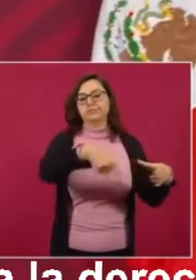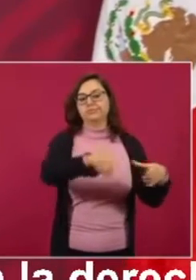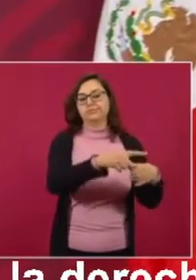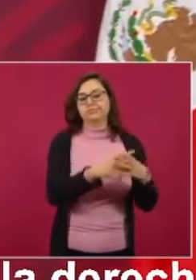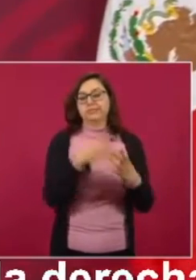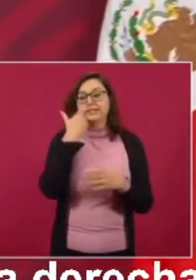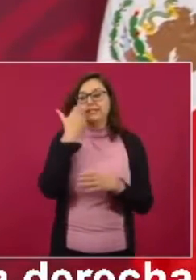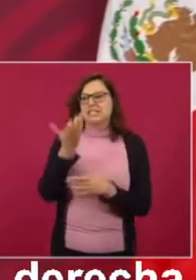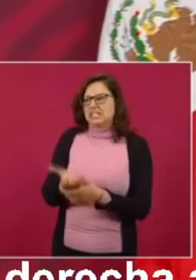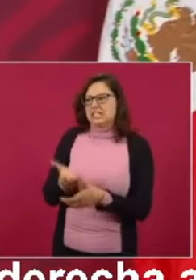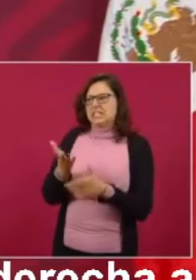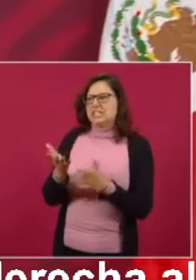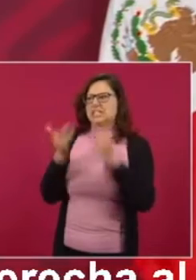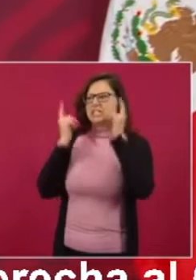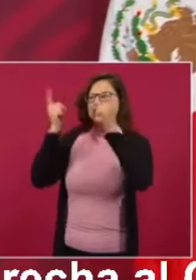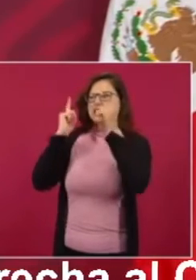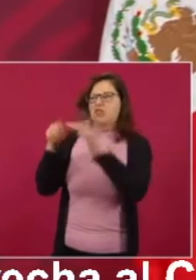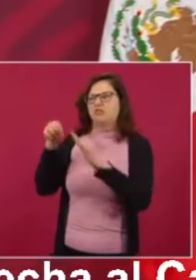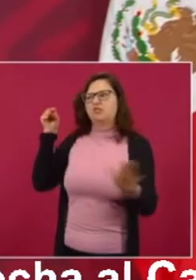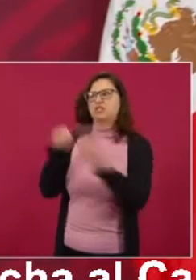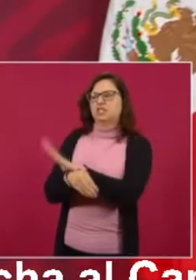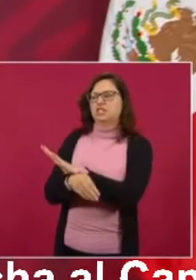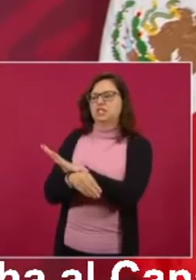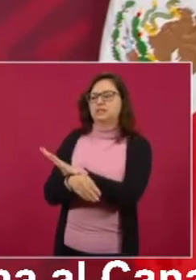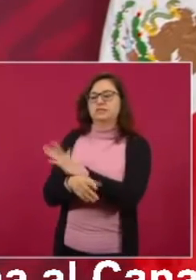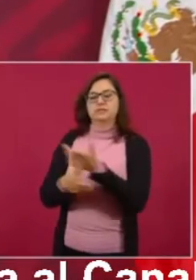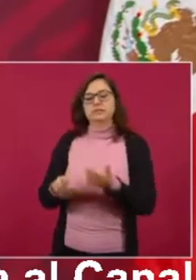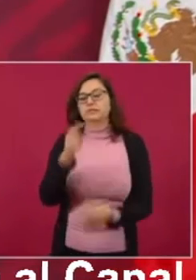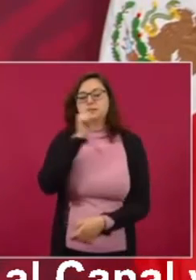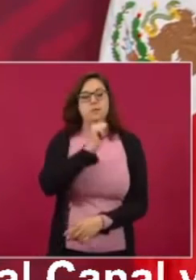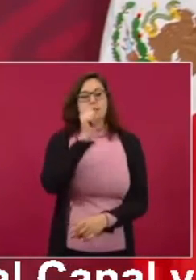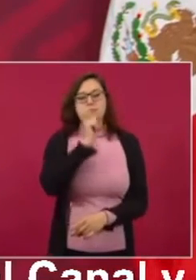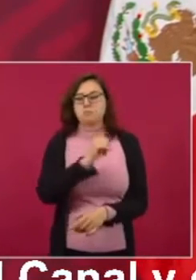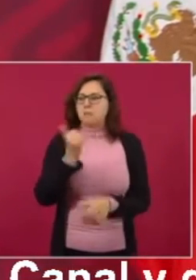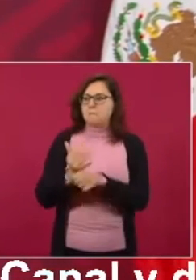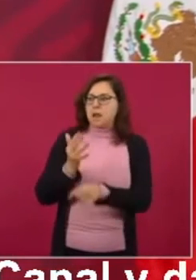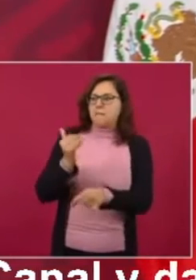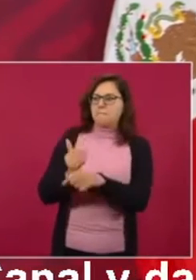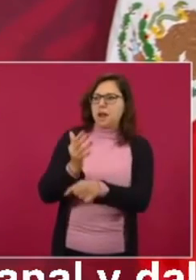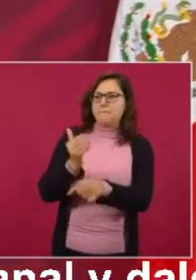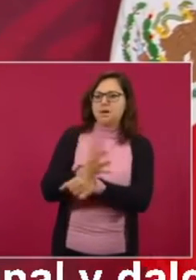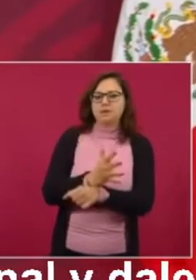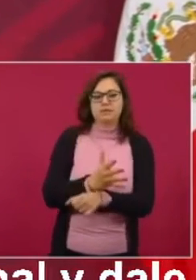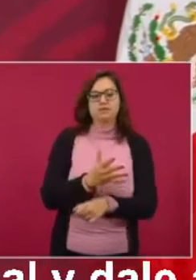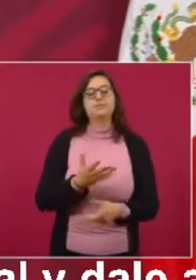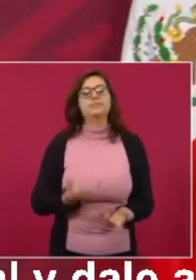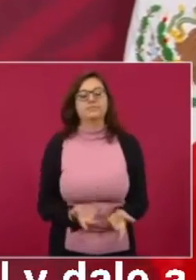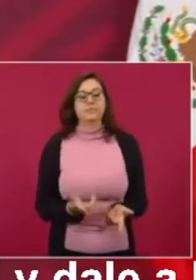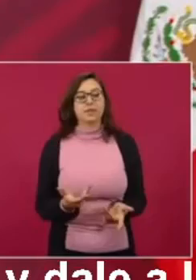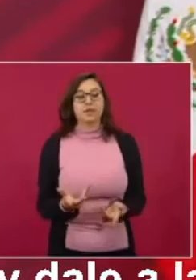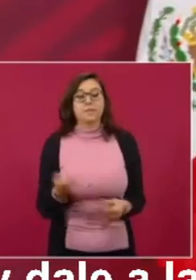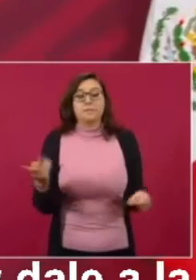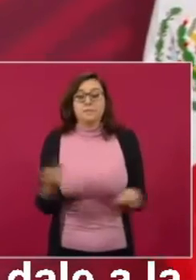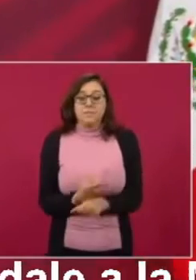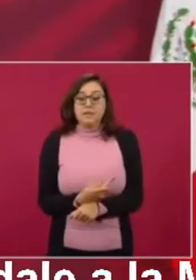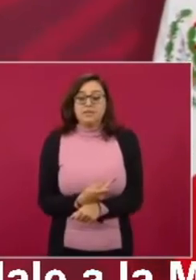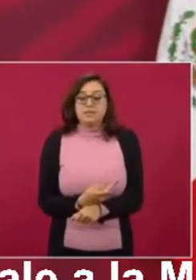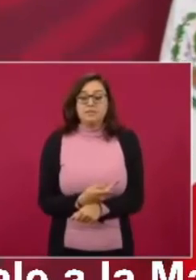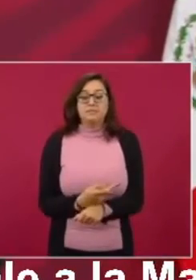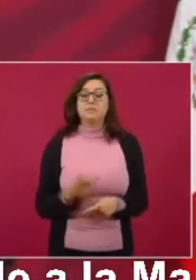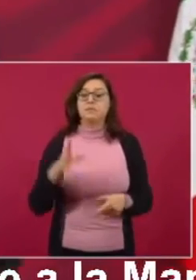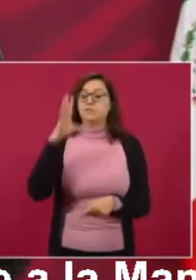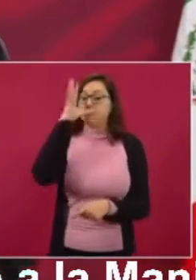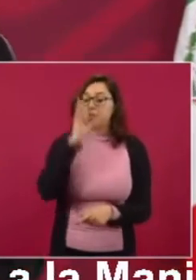hicieran que para alcanzar amos en todo no y como no les resultan las